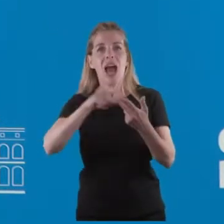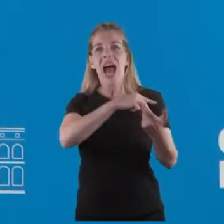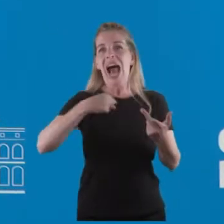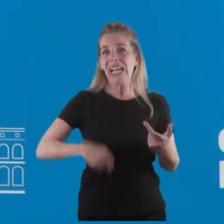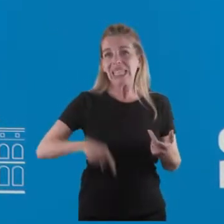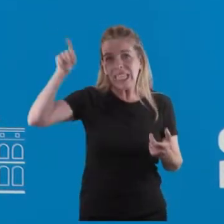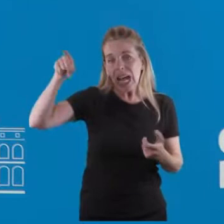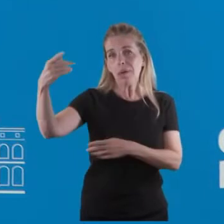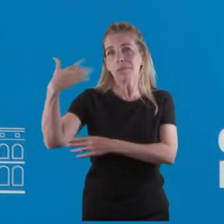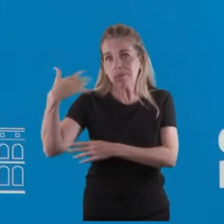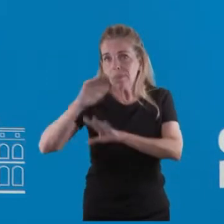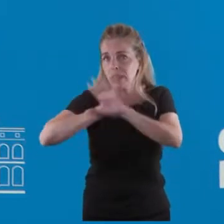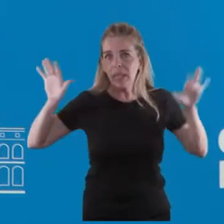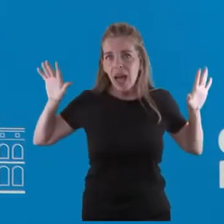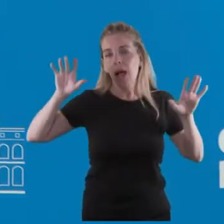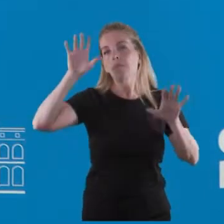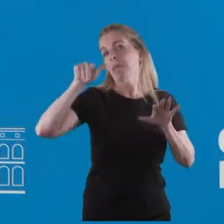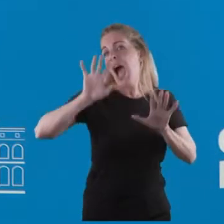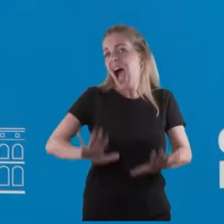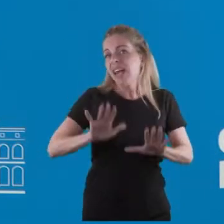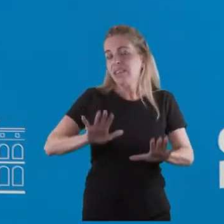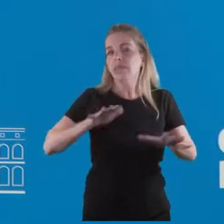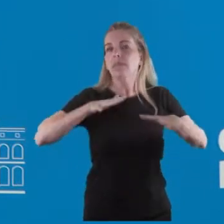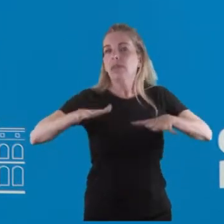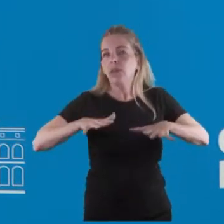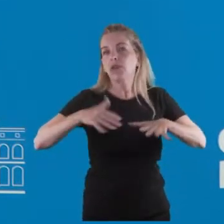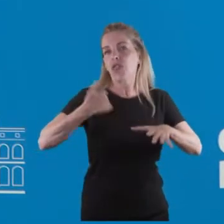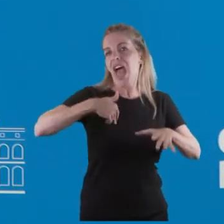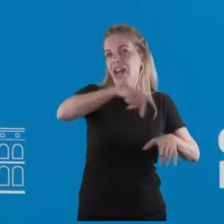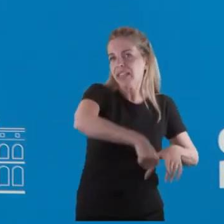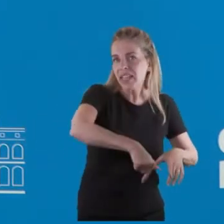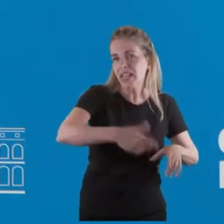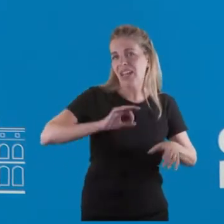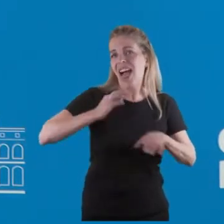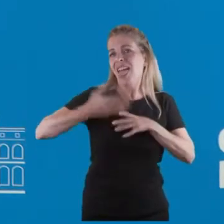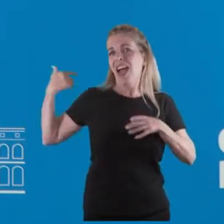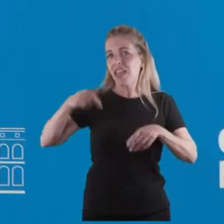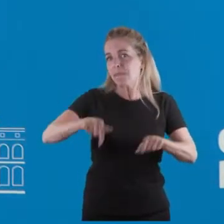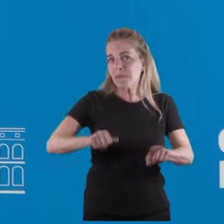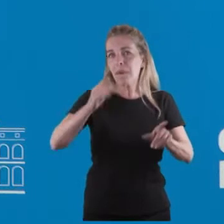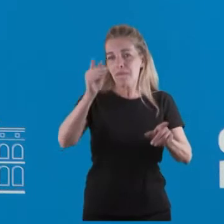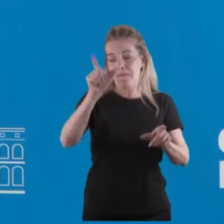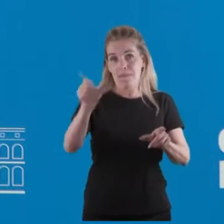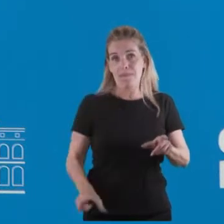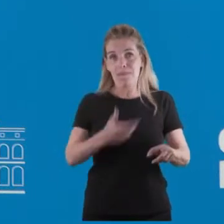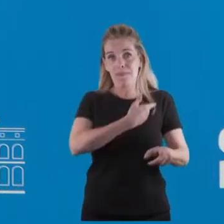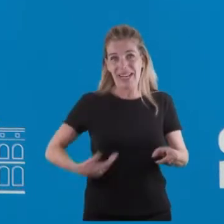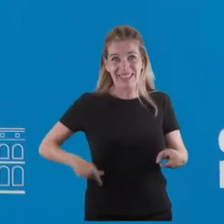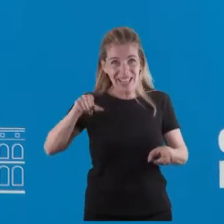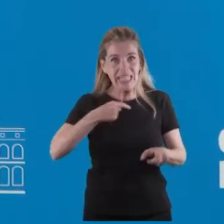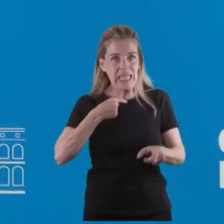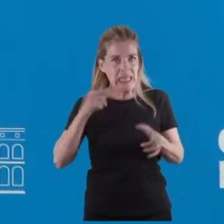de la argentina si se quiere es la posición histórica de este presidente con respecto a llevar adelante relaciones multilaterales